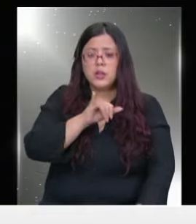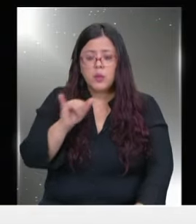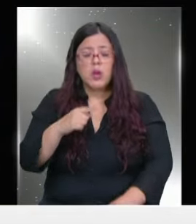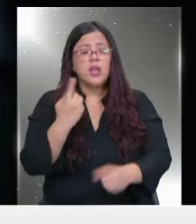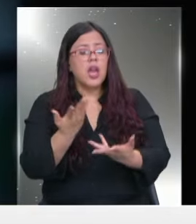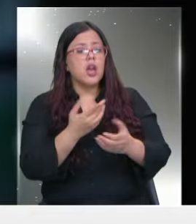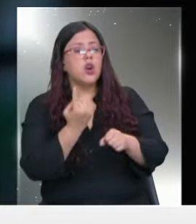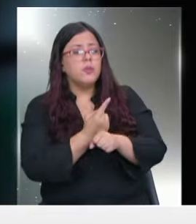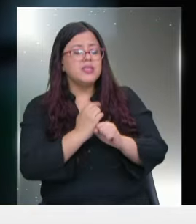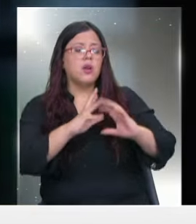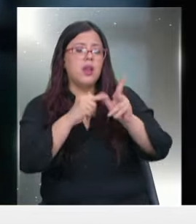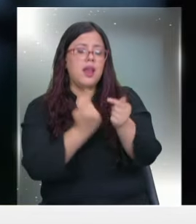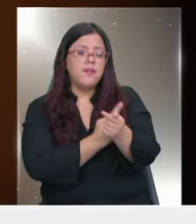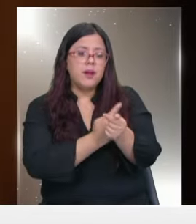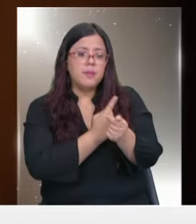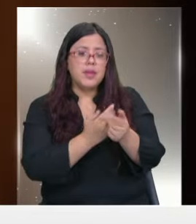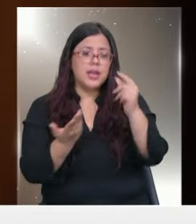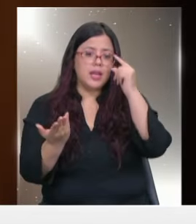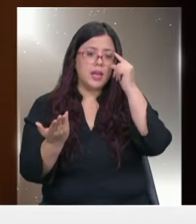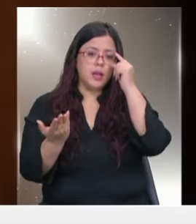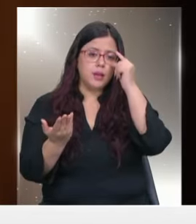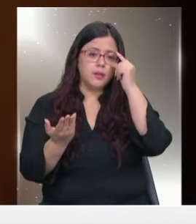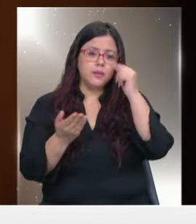con su familia, así va donde